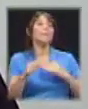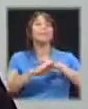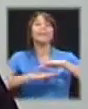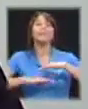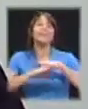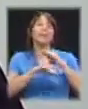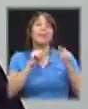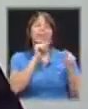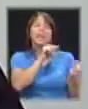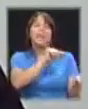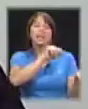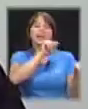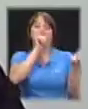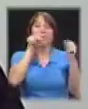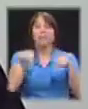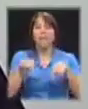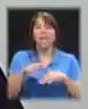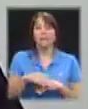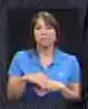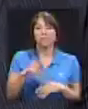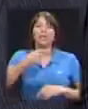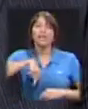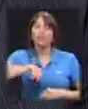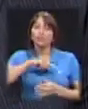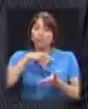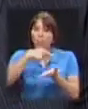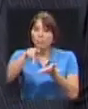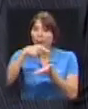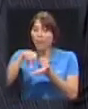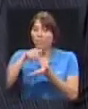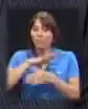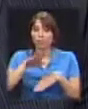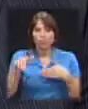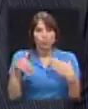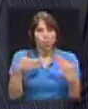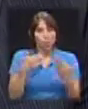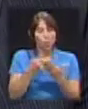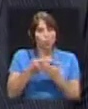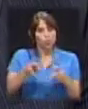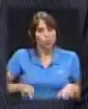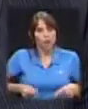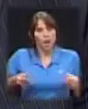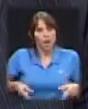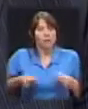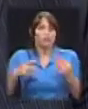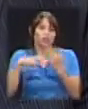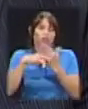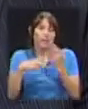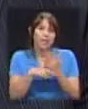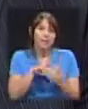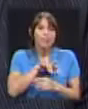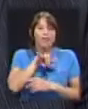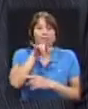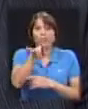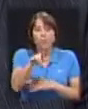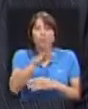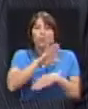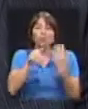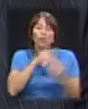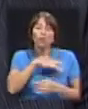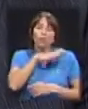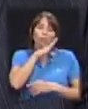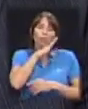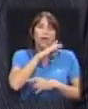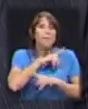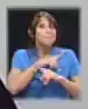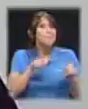básicamente venía y le pagábamos todos los gastos, incluyendo por supuesto el boleto y lo demás, pero nunca un centavo